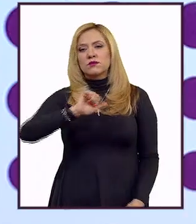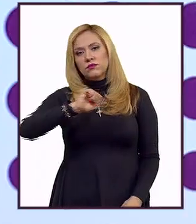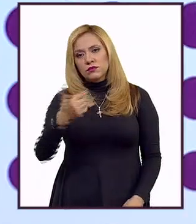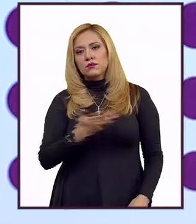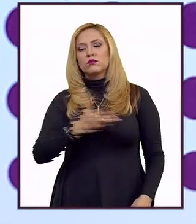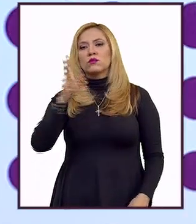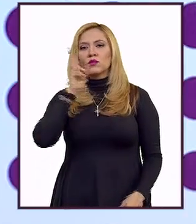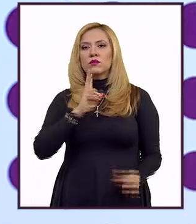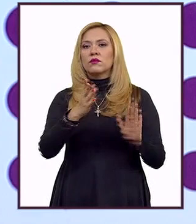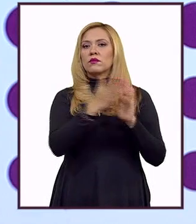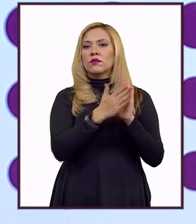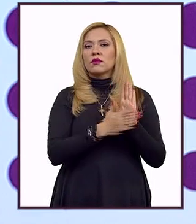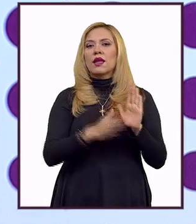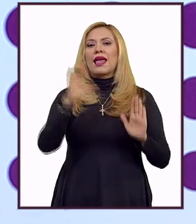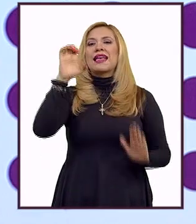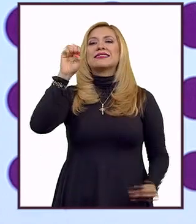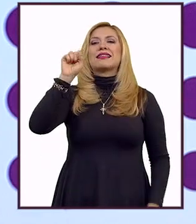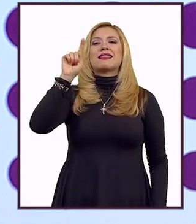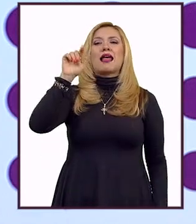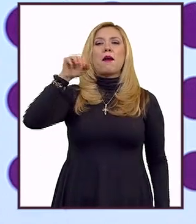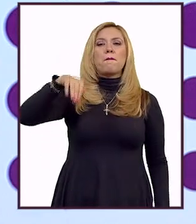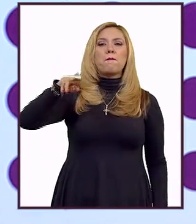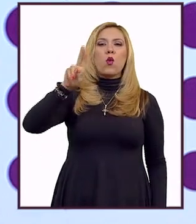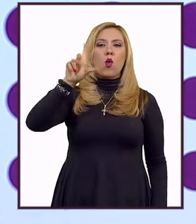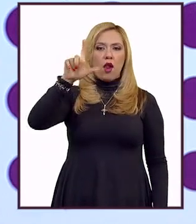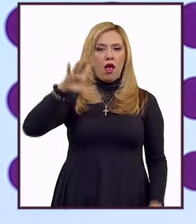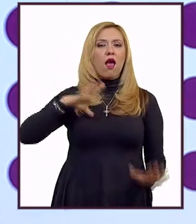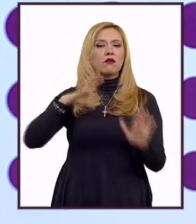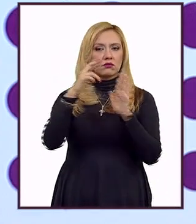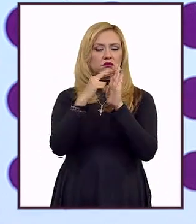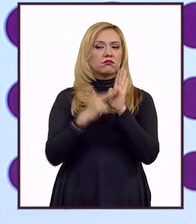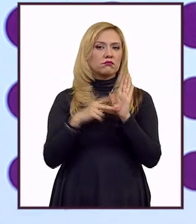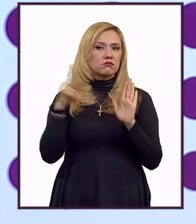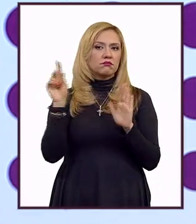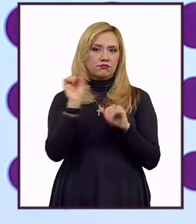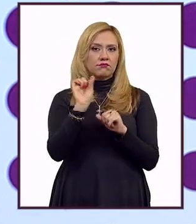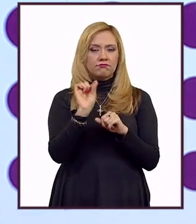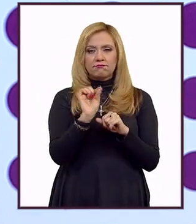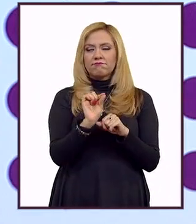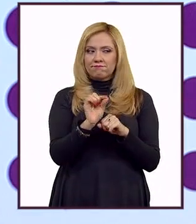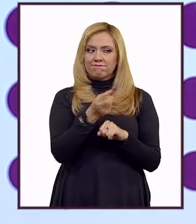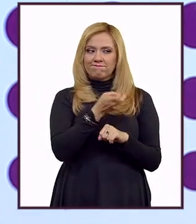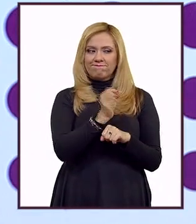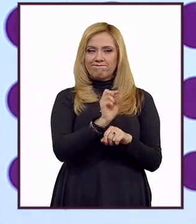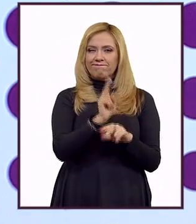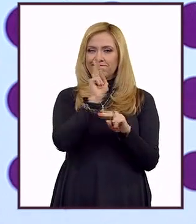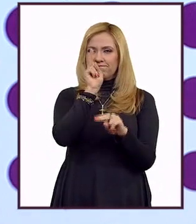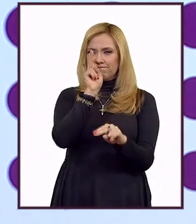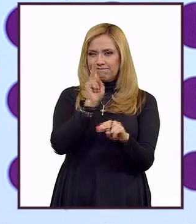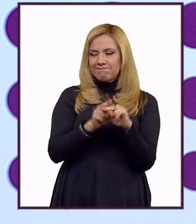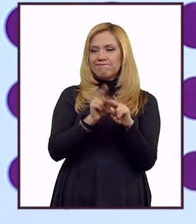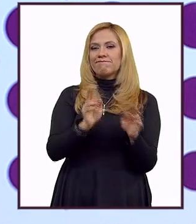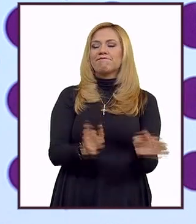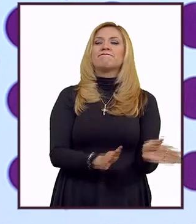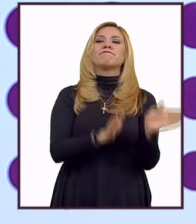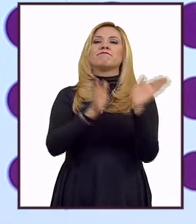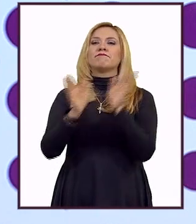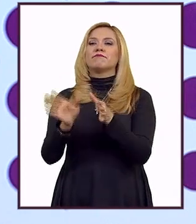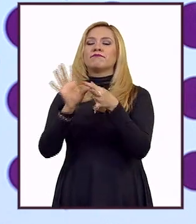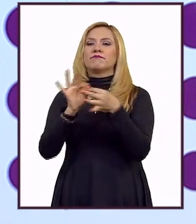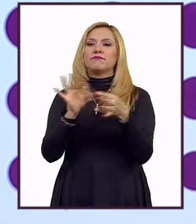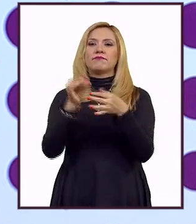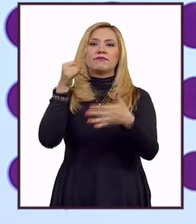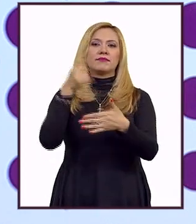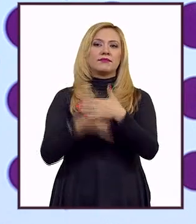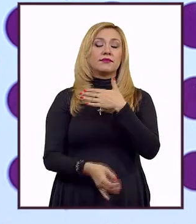el Protocolo de Estambul, del cual vamos a hablar un poco más adelante, ¿no? Así es, vamos a retomar en el siguiente bloque el Protocolo de Estambul, que